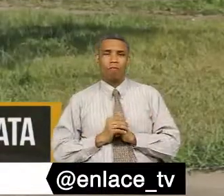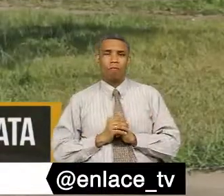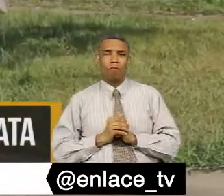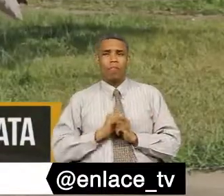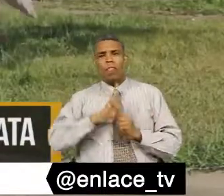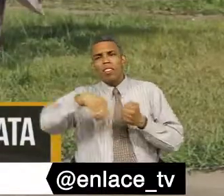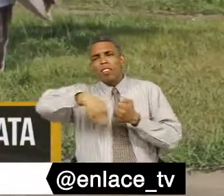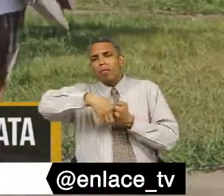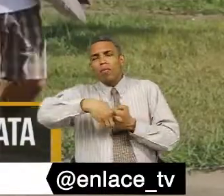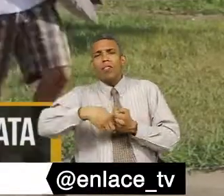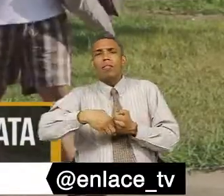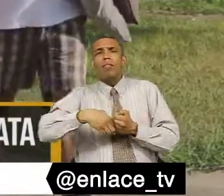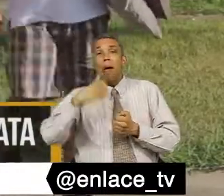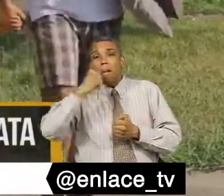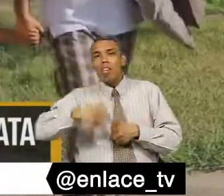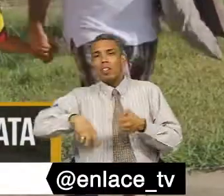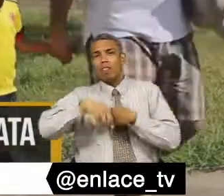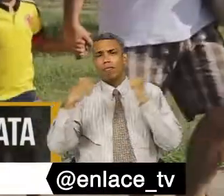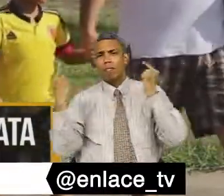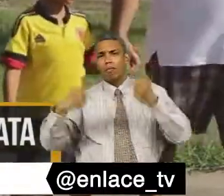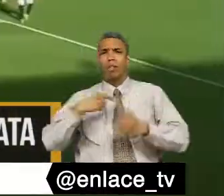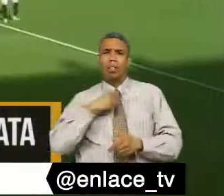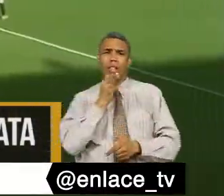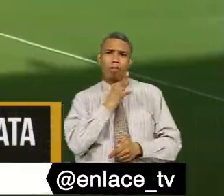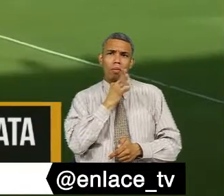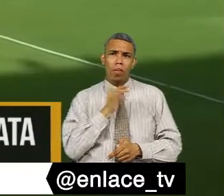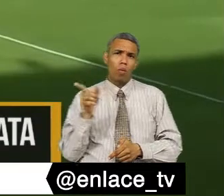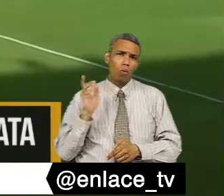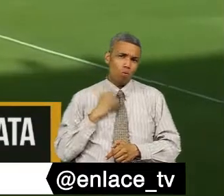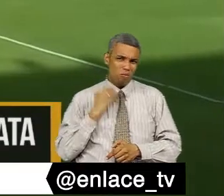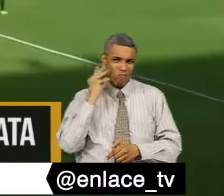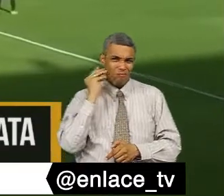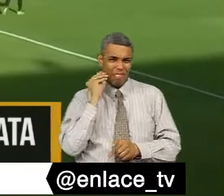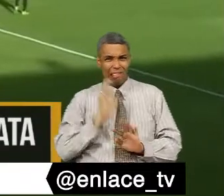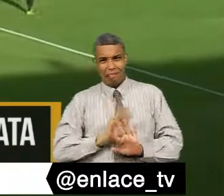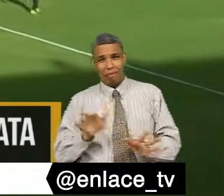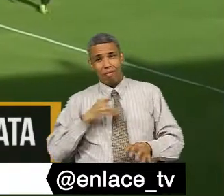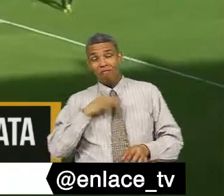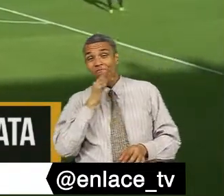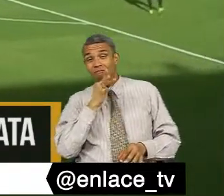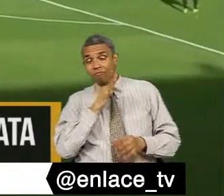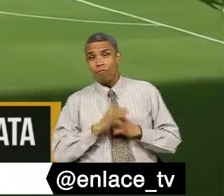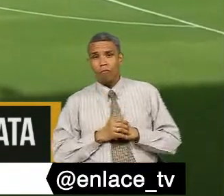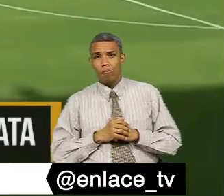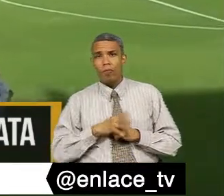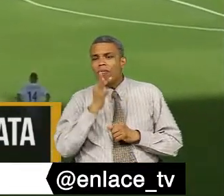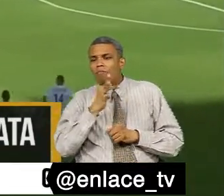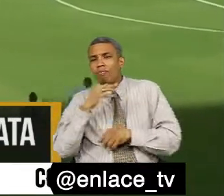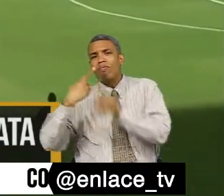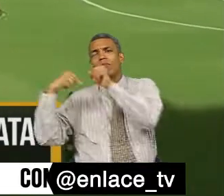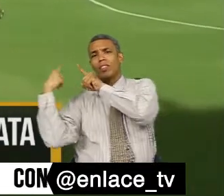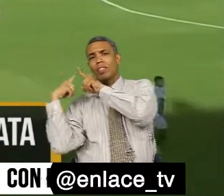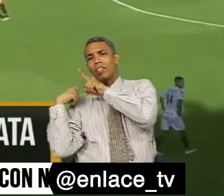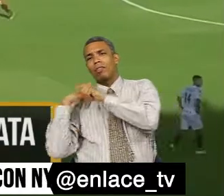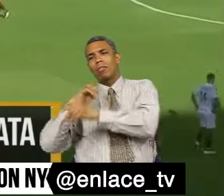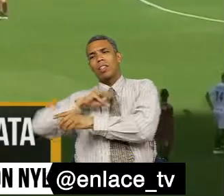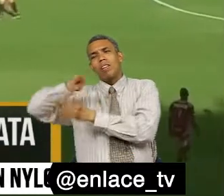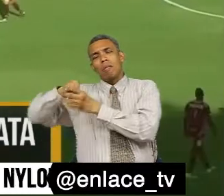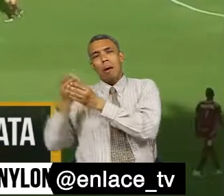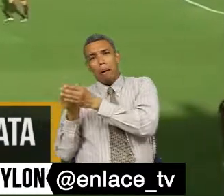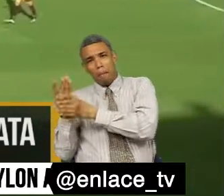uno de los más veteranos del fútbol profesional colombiano, el Santa Fe. Los Cardenales, tras su última victoria 1-0 frente al Deportivo